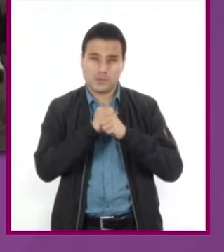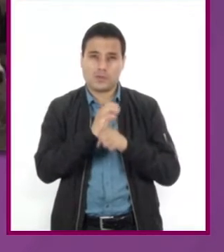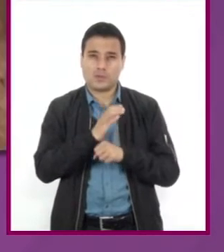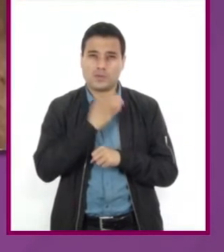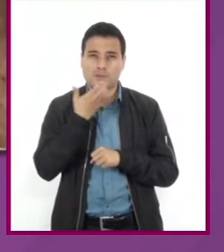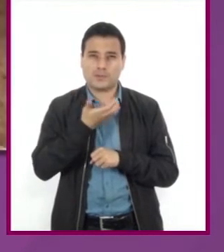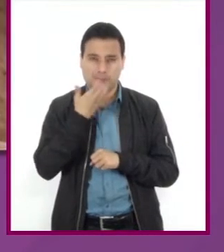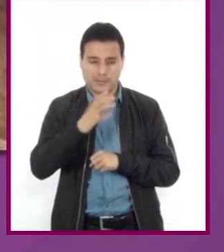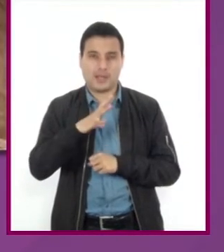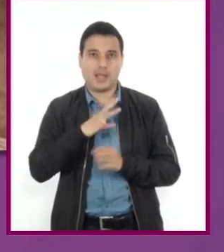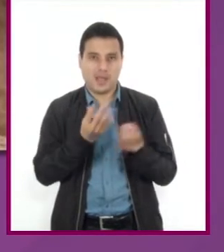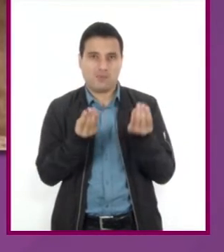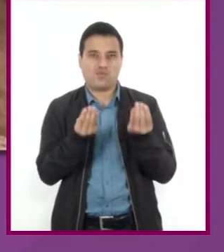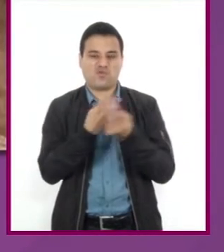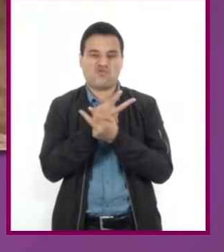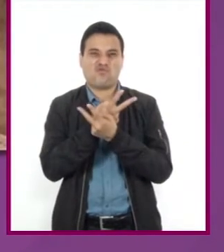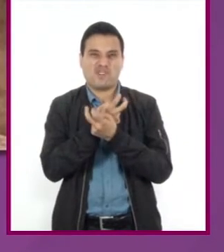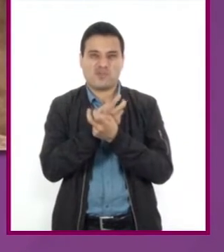de mamut.